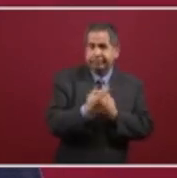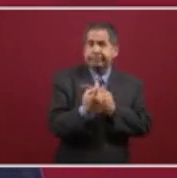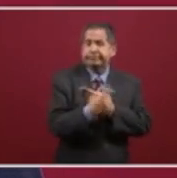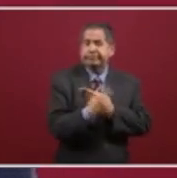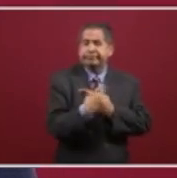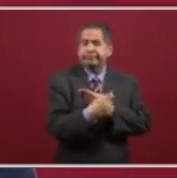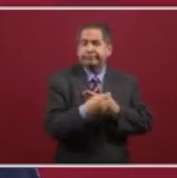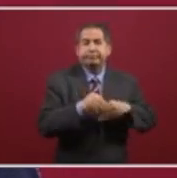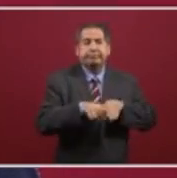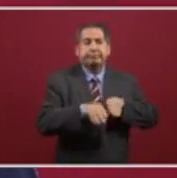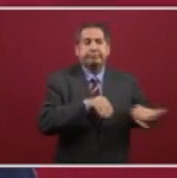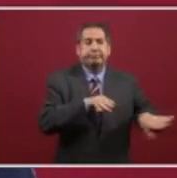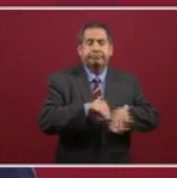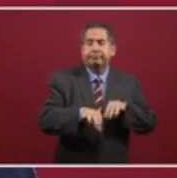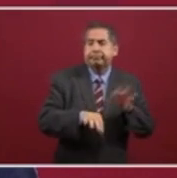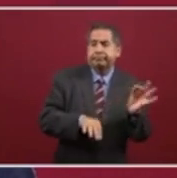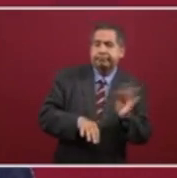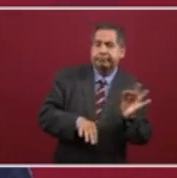Eso está